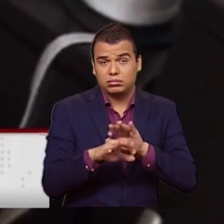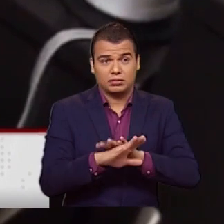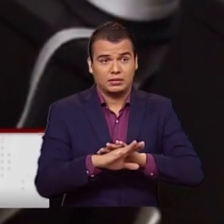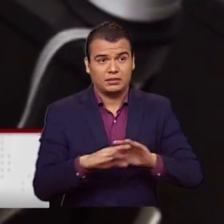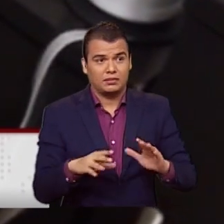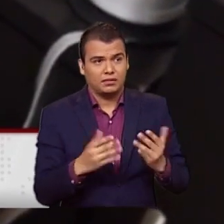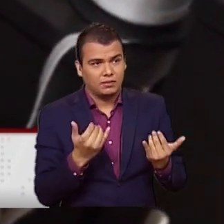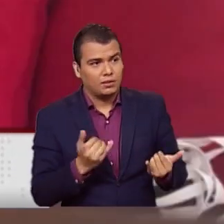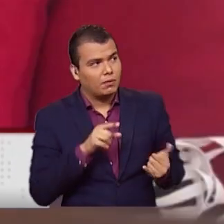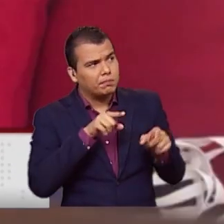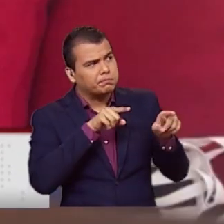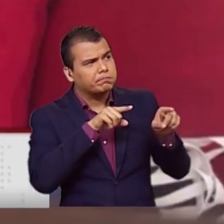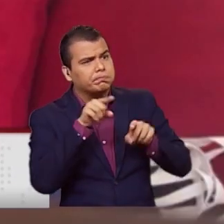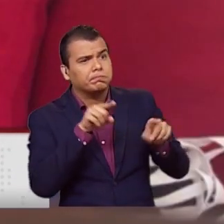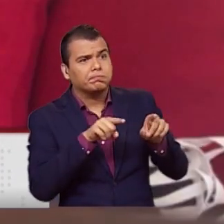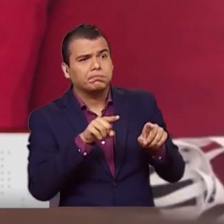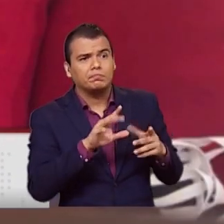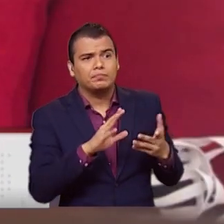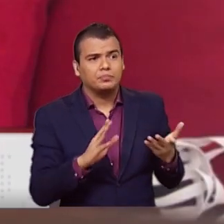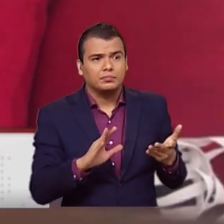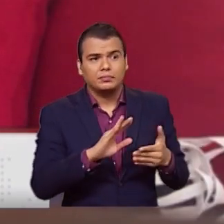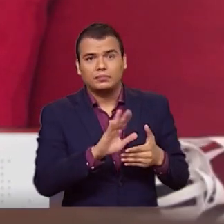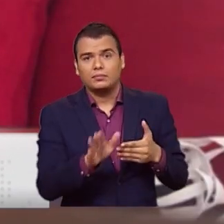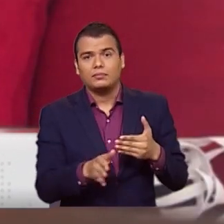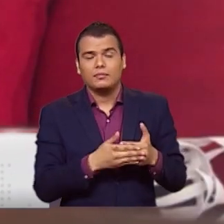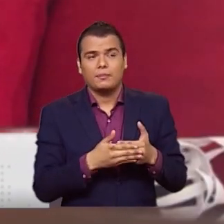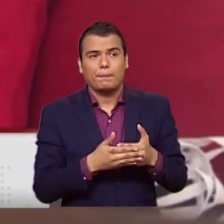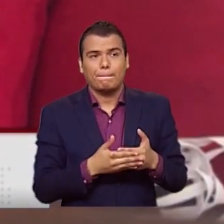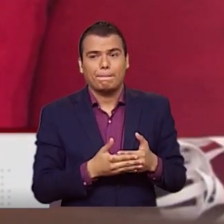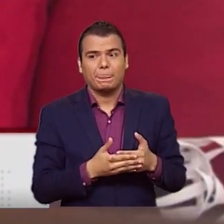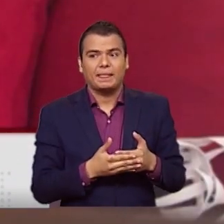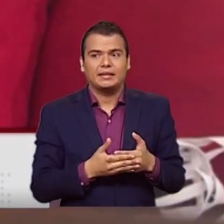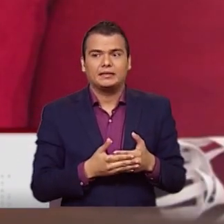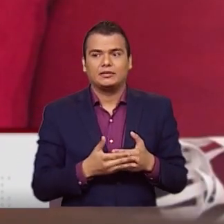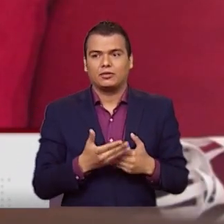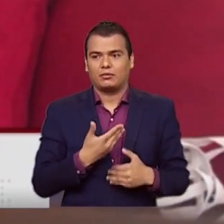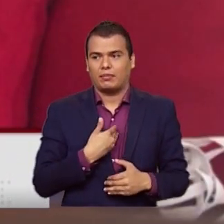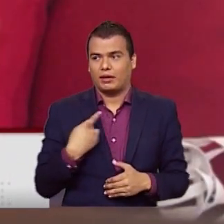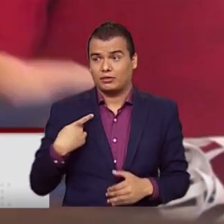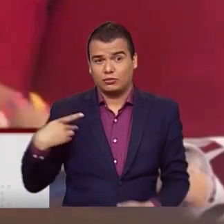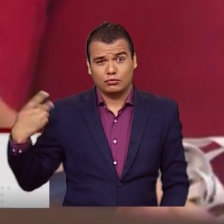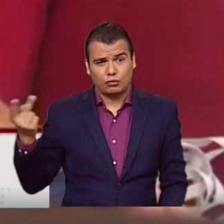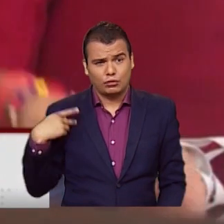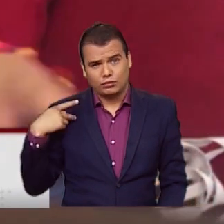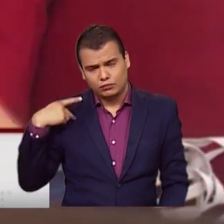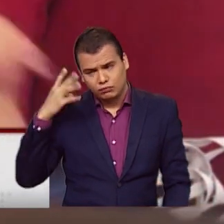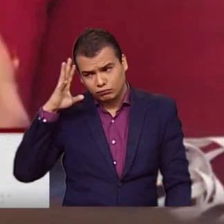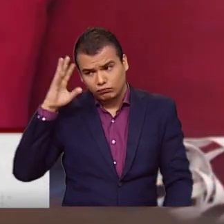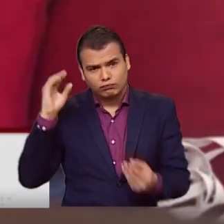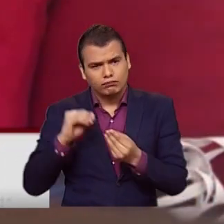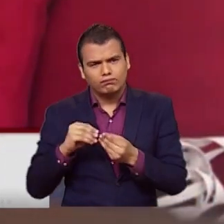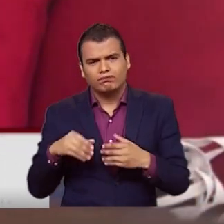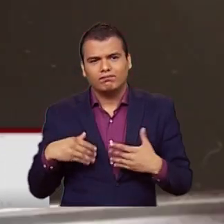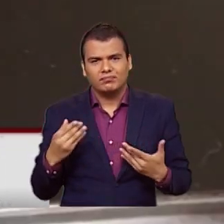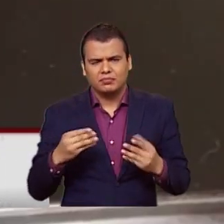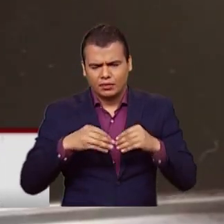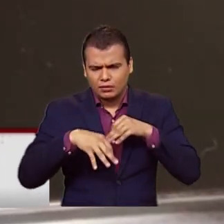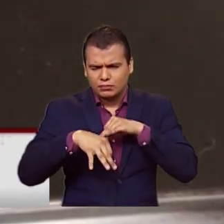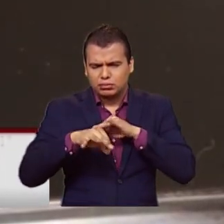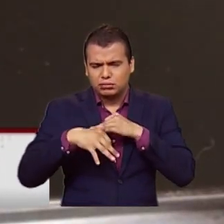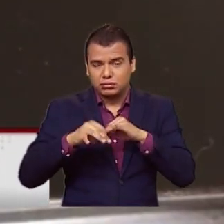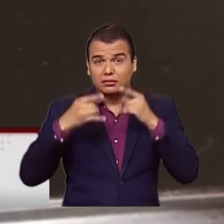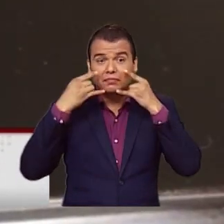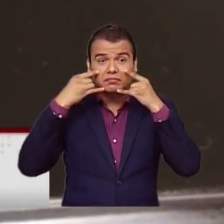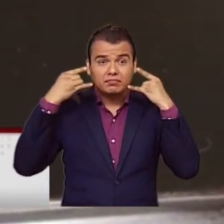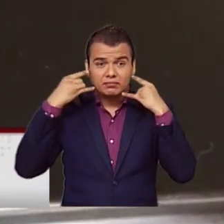todos los mercados están casi pues cerrados, junto con mi mamá hemos decidido cómo empezar a hacer tapabocas que